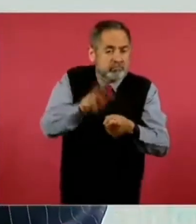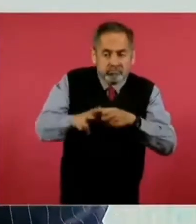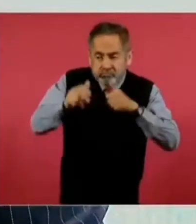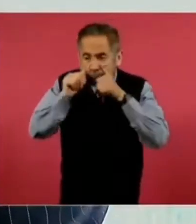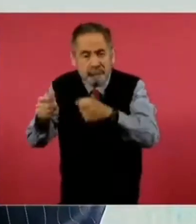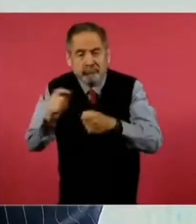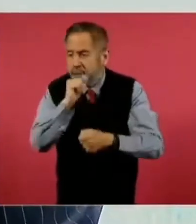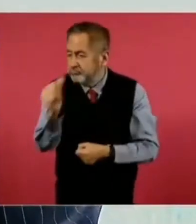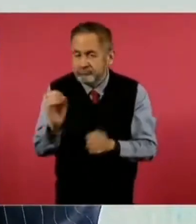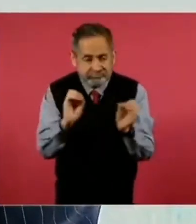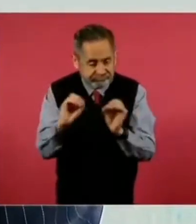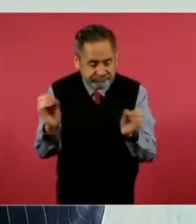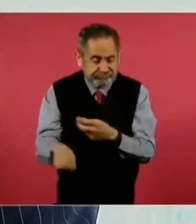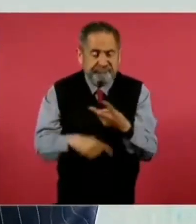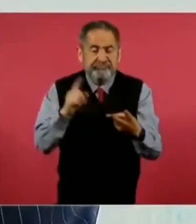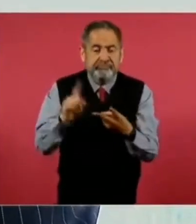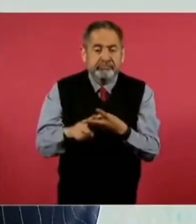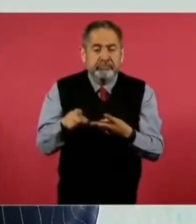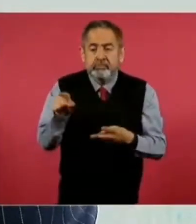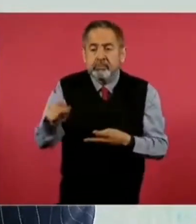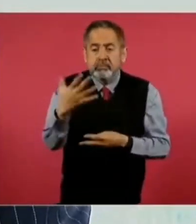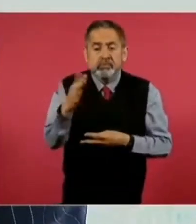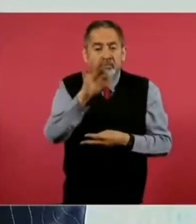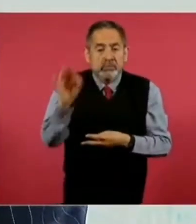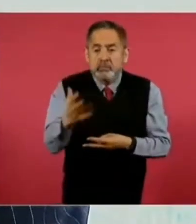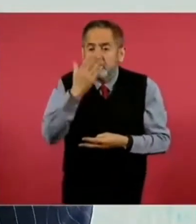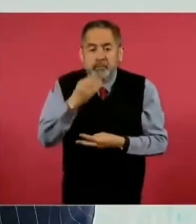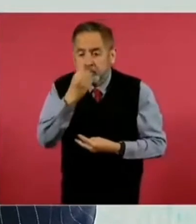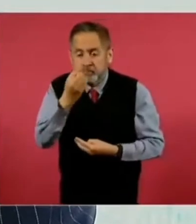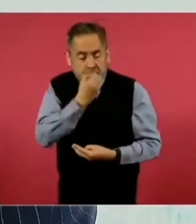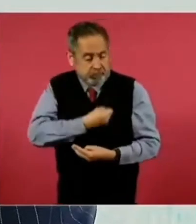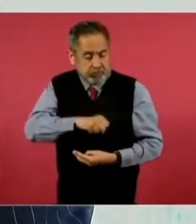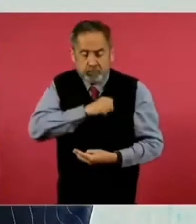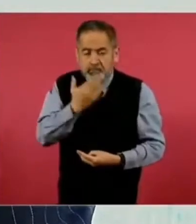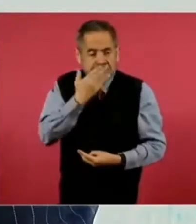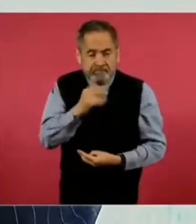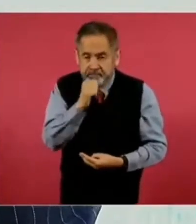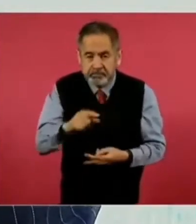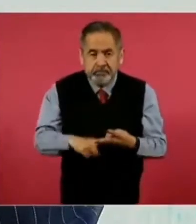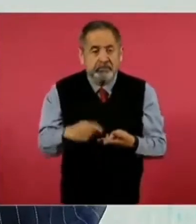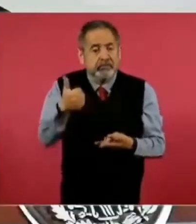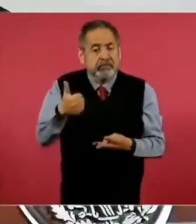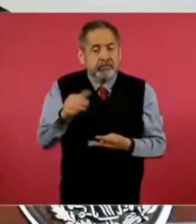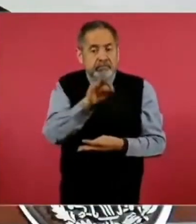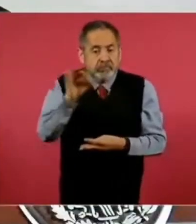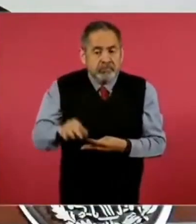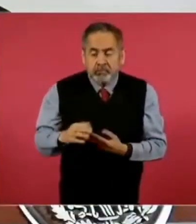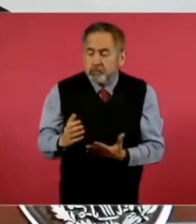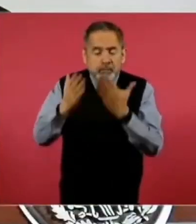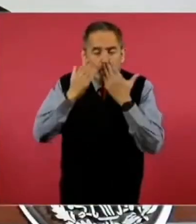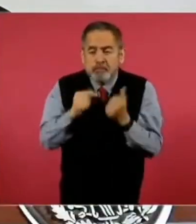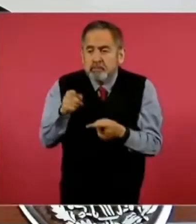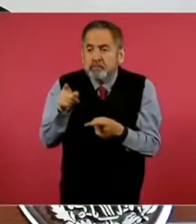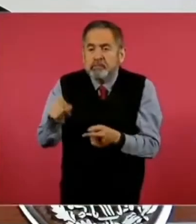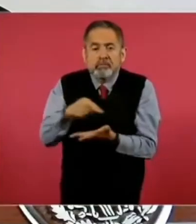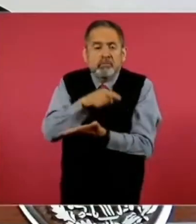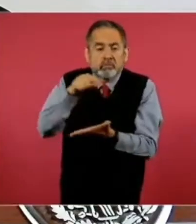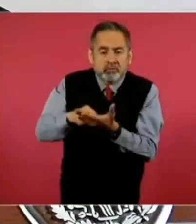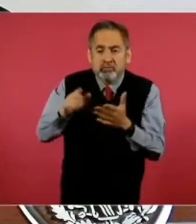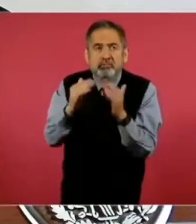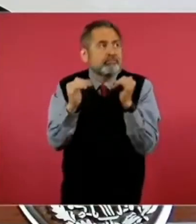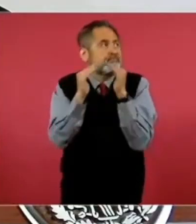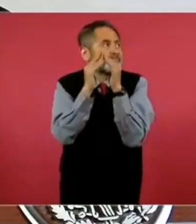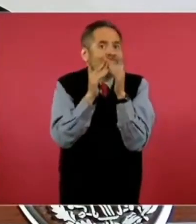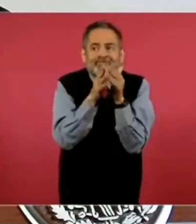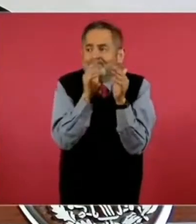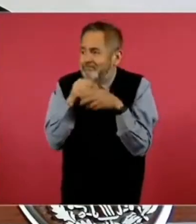18% carece de buena alimentación, el 6% no cuenta con calidad en espacios en la vivienda,